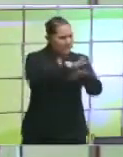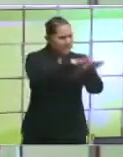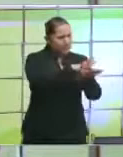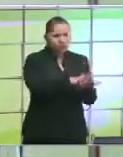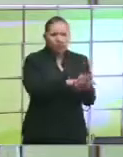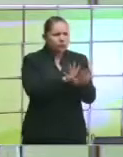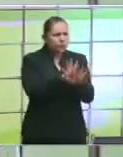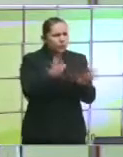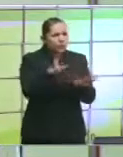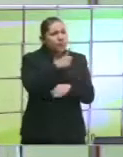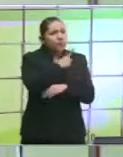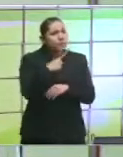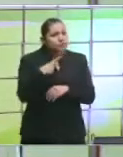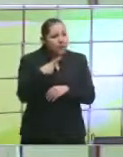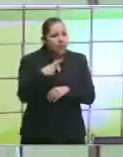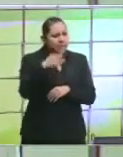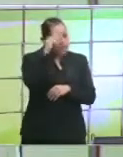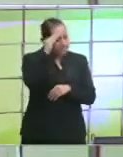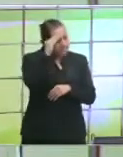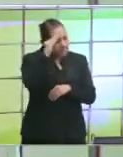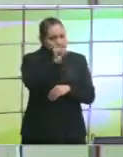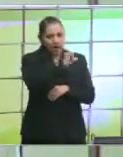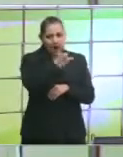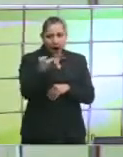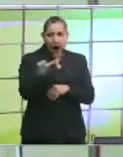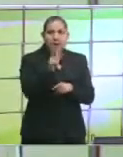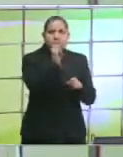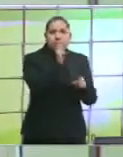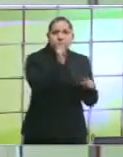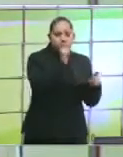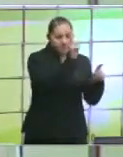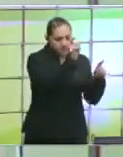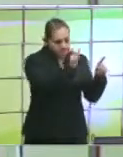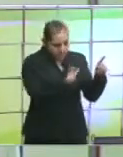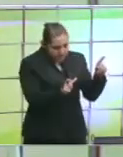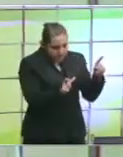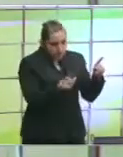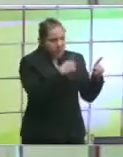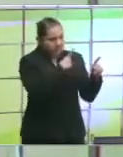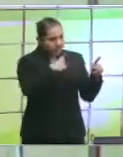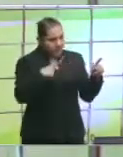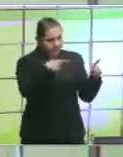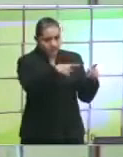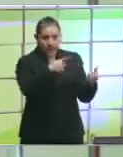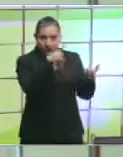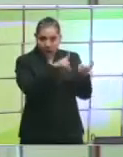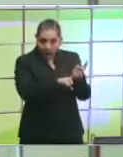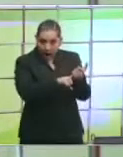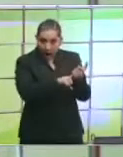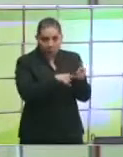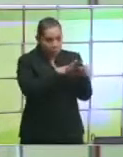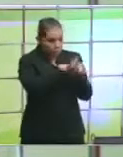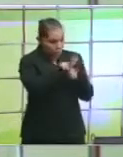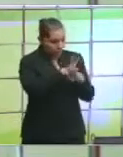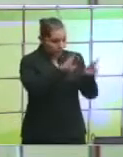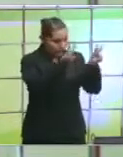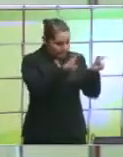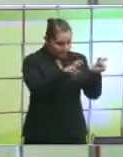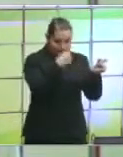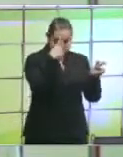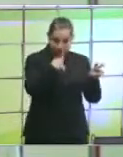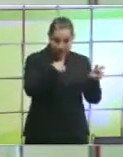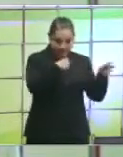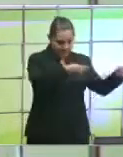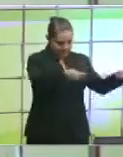yo entiendo que esto que tengo frente a mí sintetizado es su litis o la litis de este asunto y dos esta es la